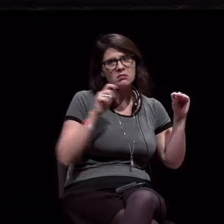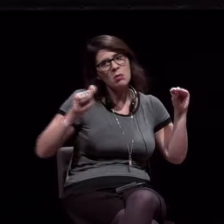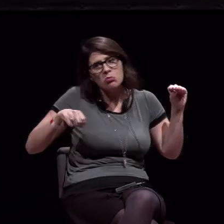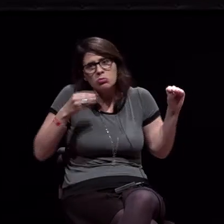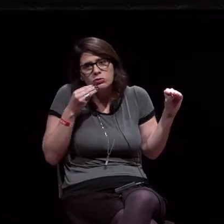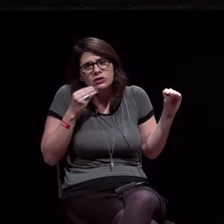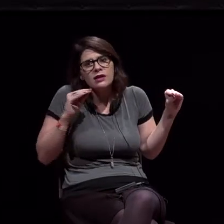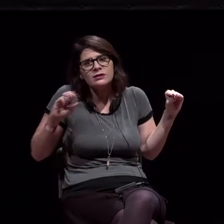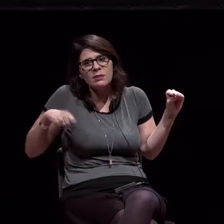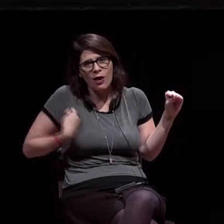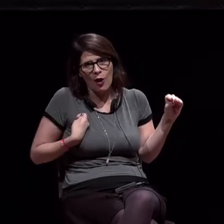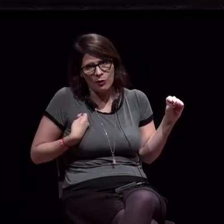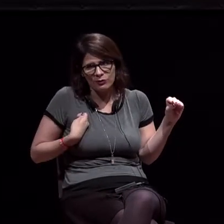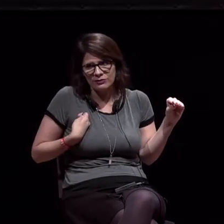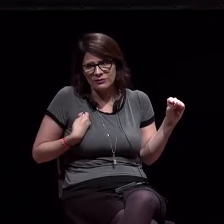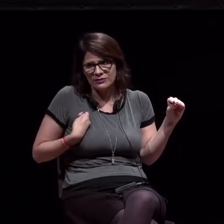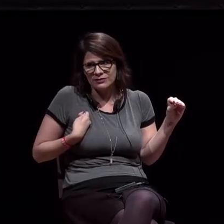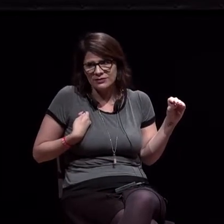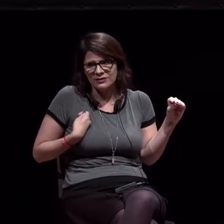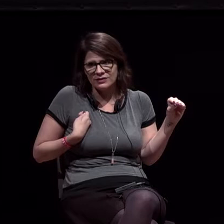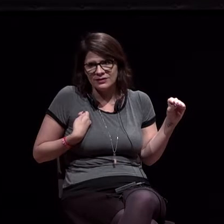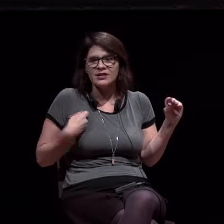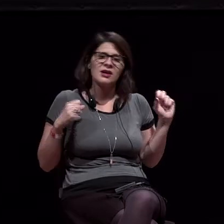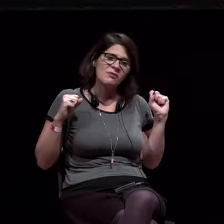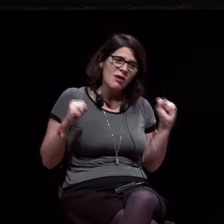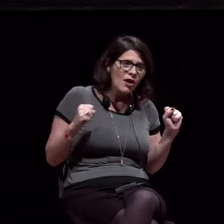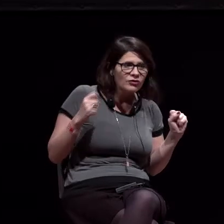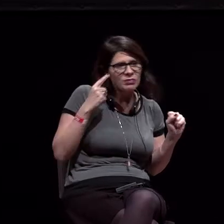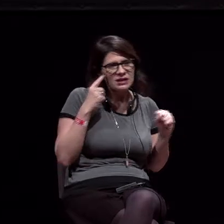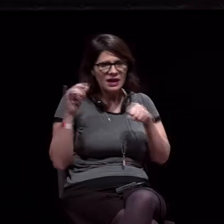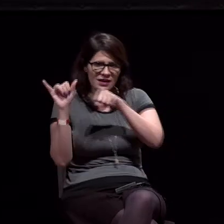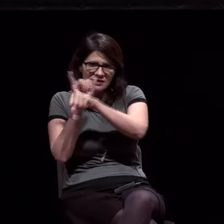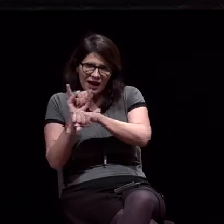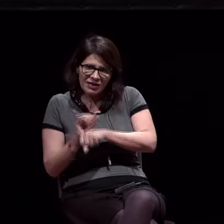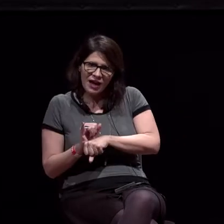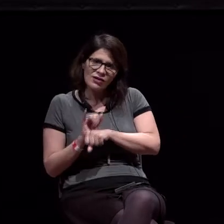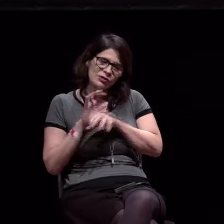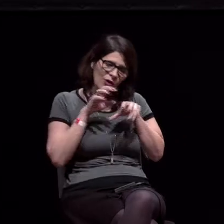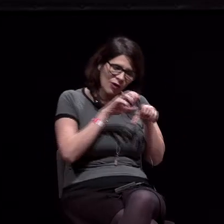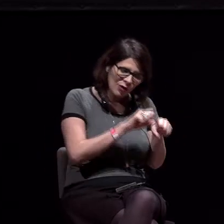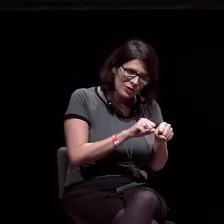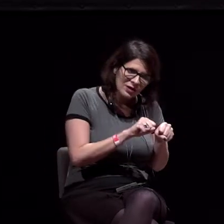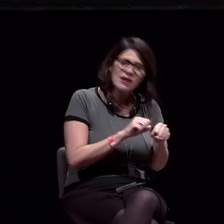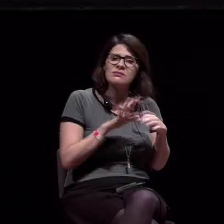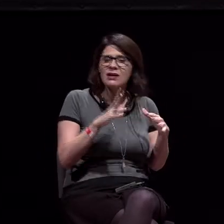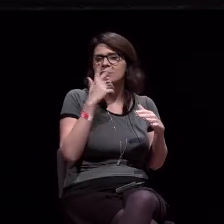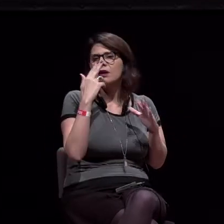espanhol? É possível pensar em estratégias coloniais, reproduzindo estratégias